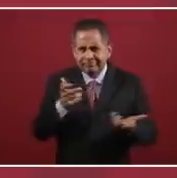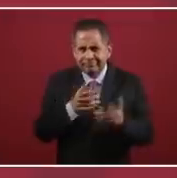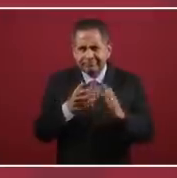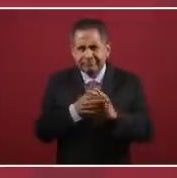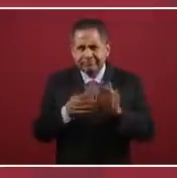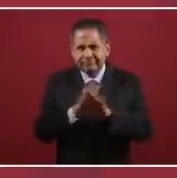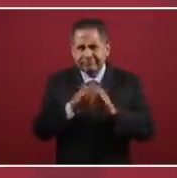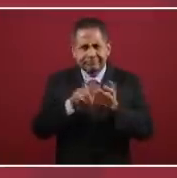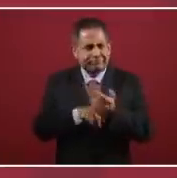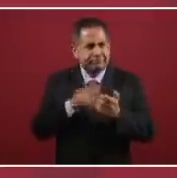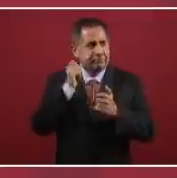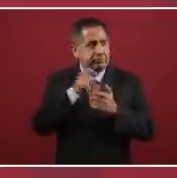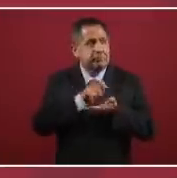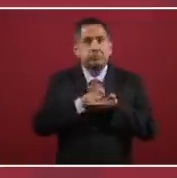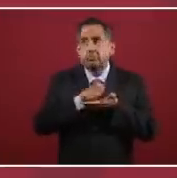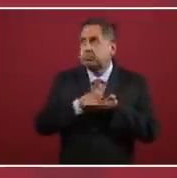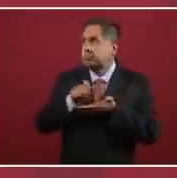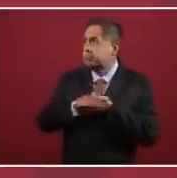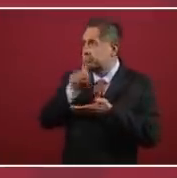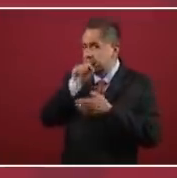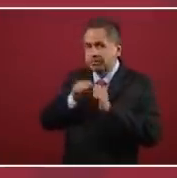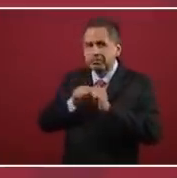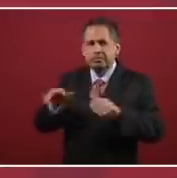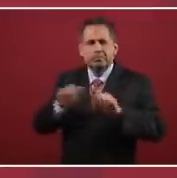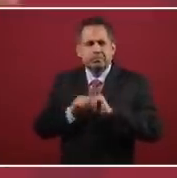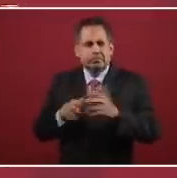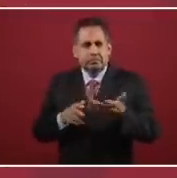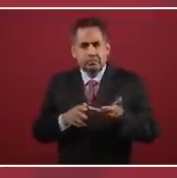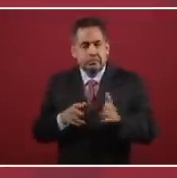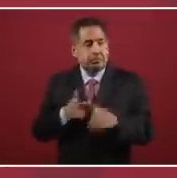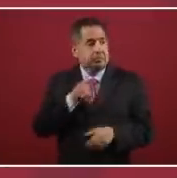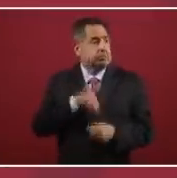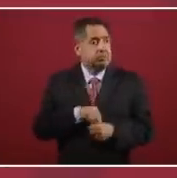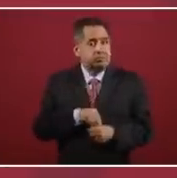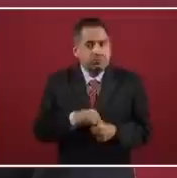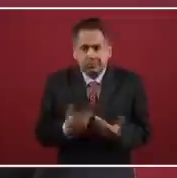ninguna nota, y no salió nada.